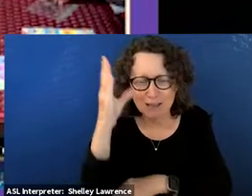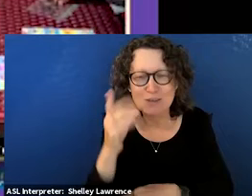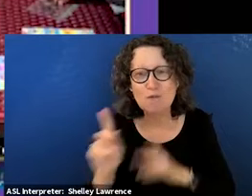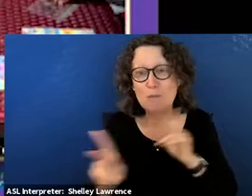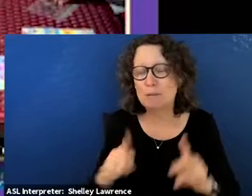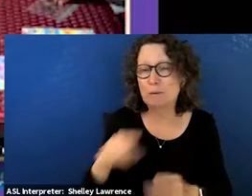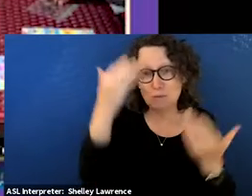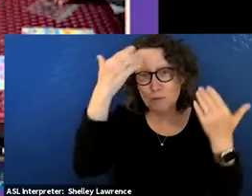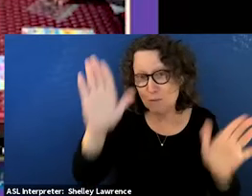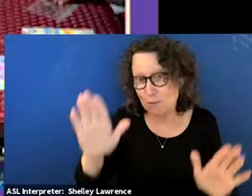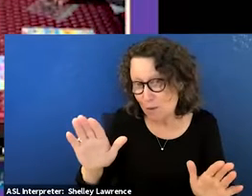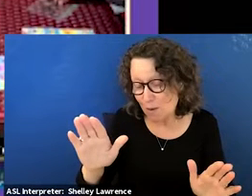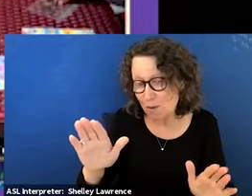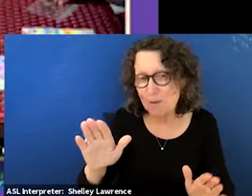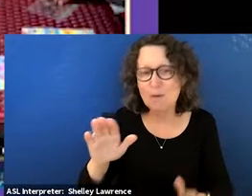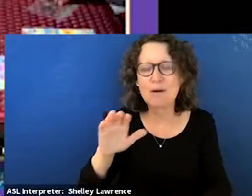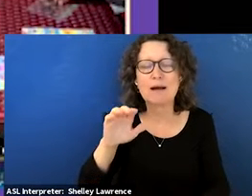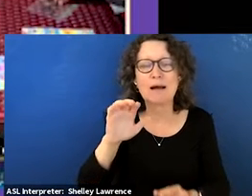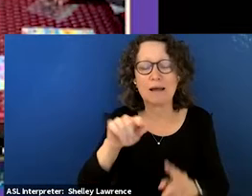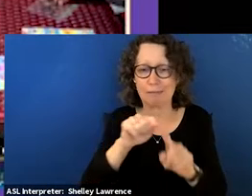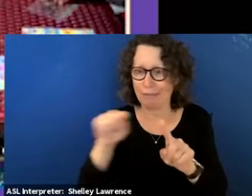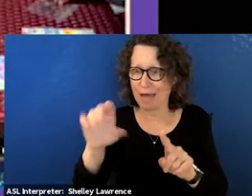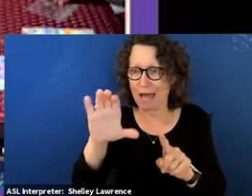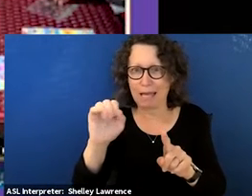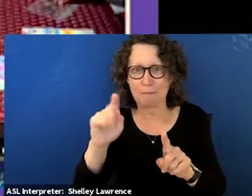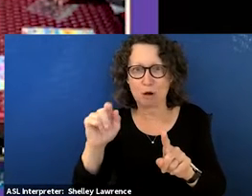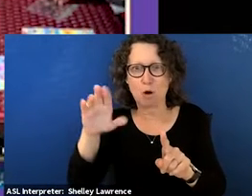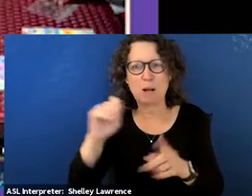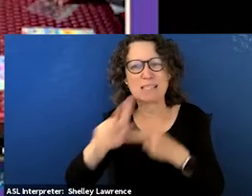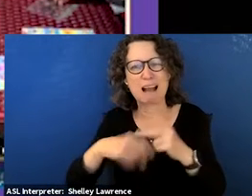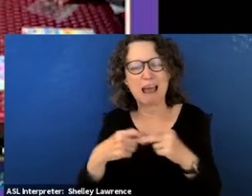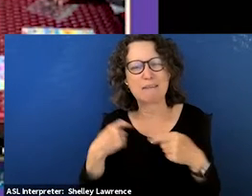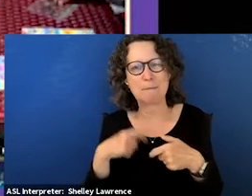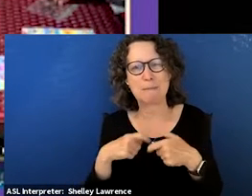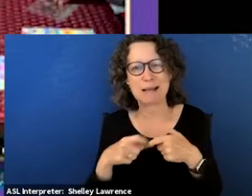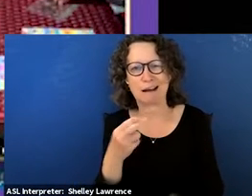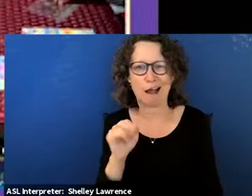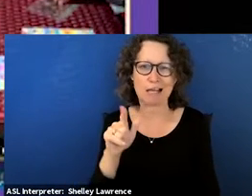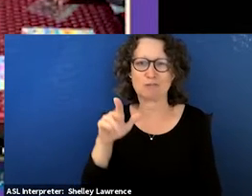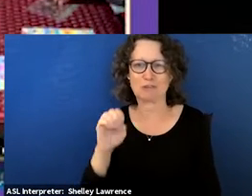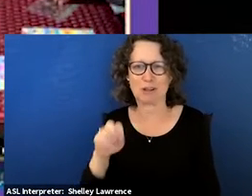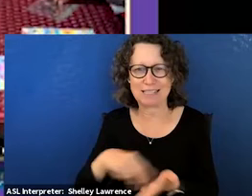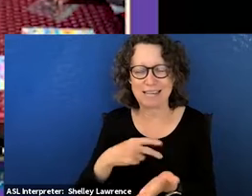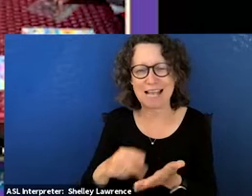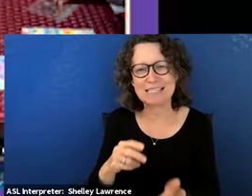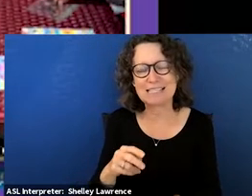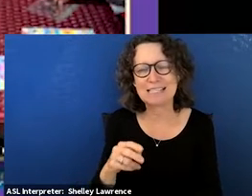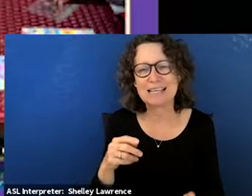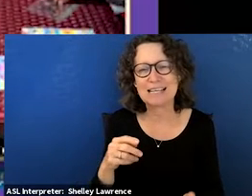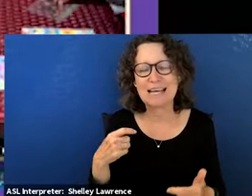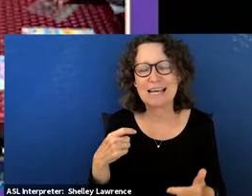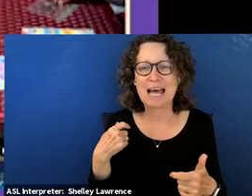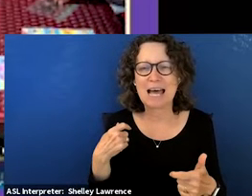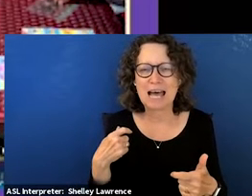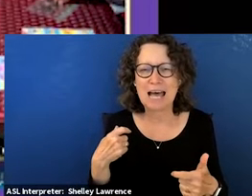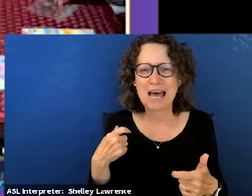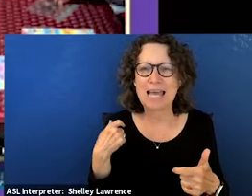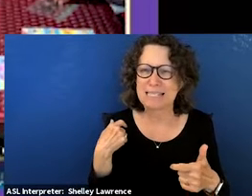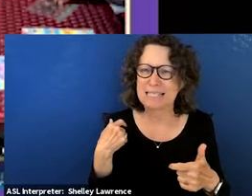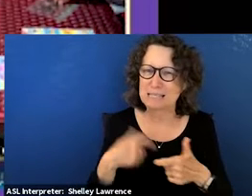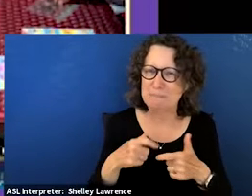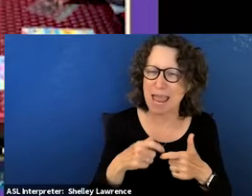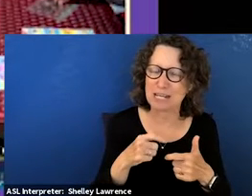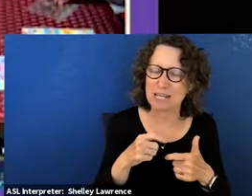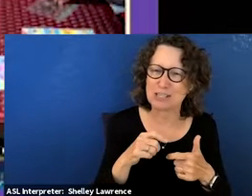actividades durante el receso. Y para aquellos que no saben, el baile de caballo dorado es un tipo de baile de línea mexicano que